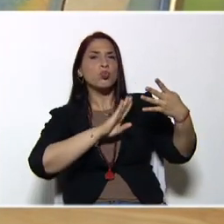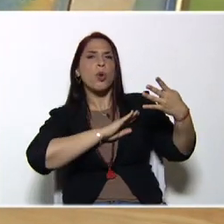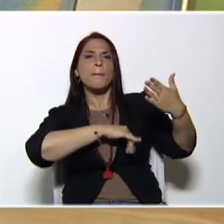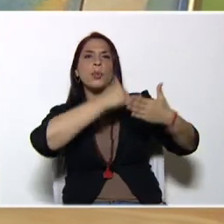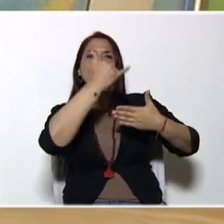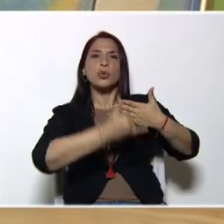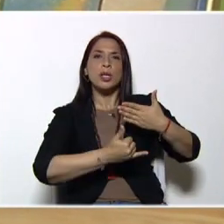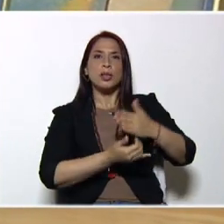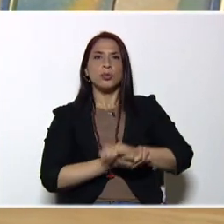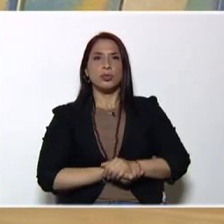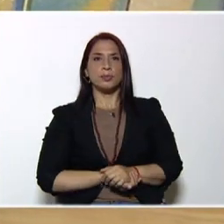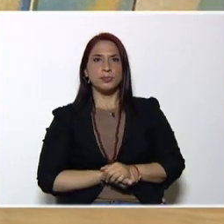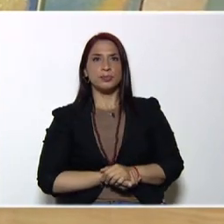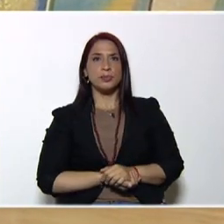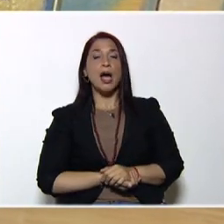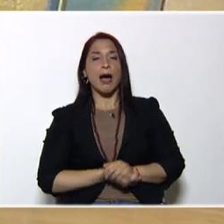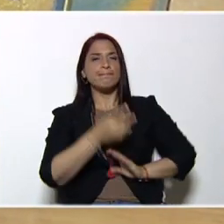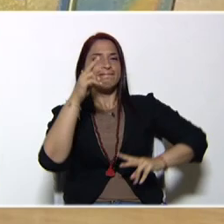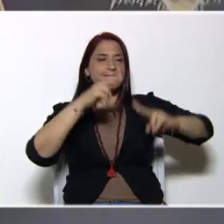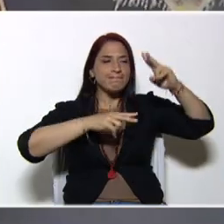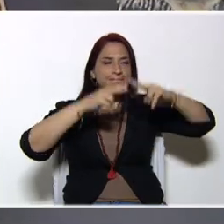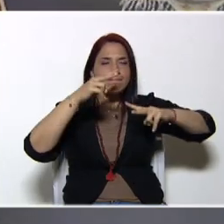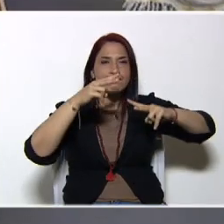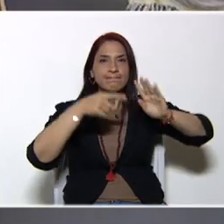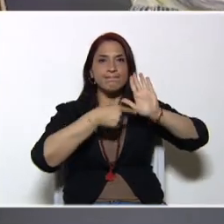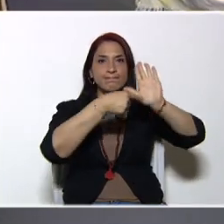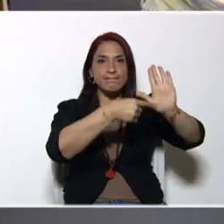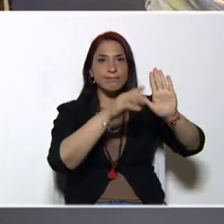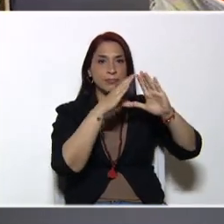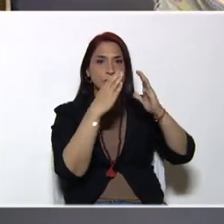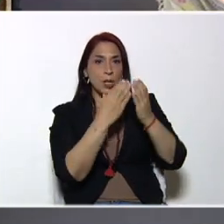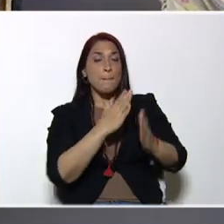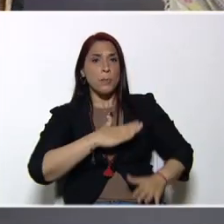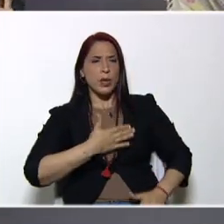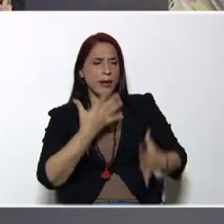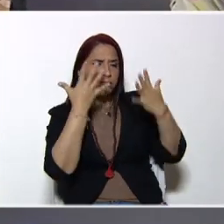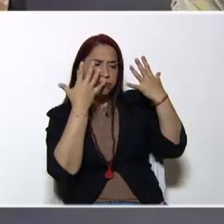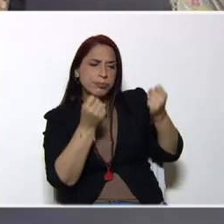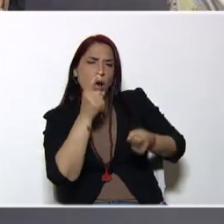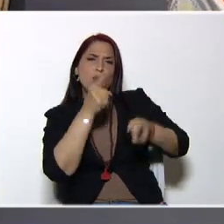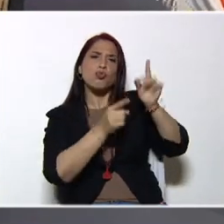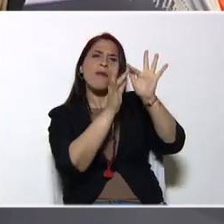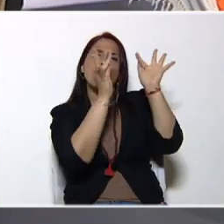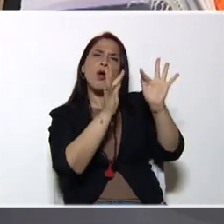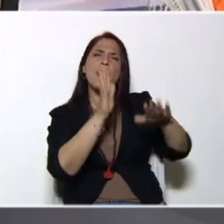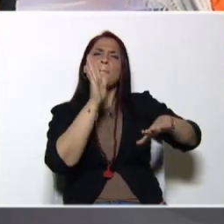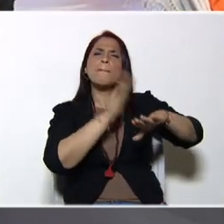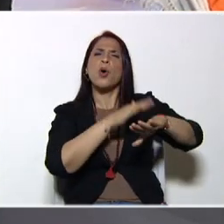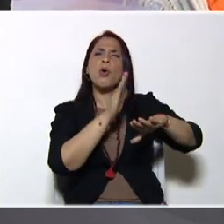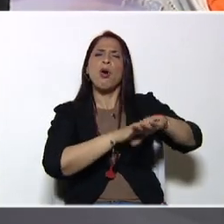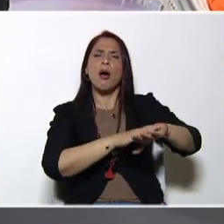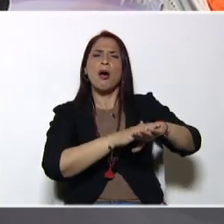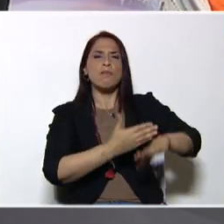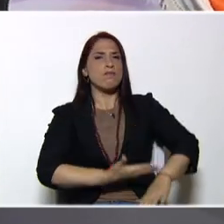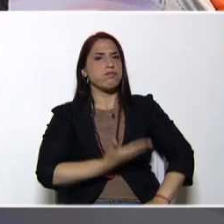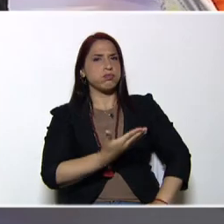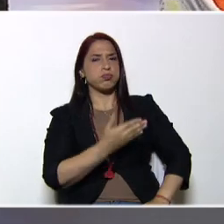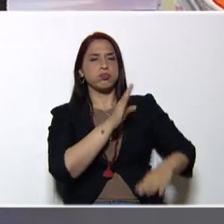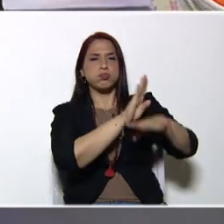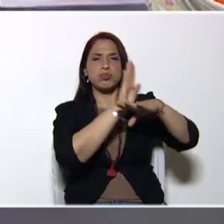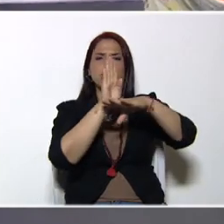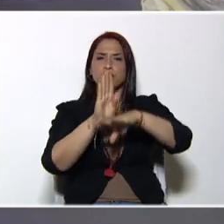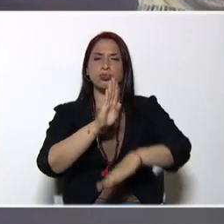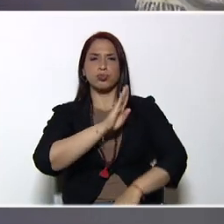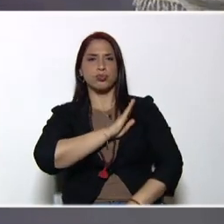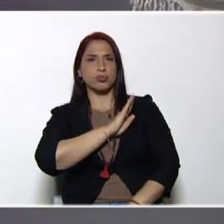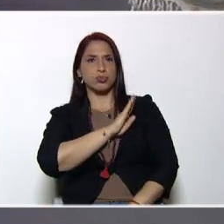era que a través de la exhibición aquí en la clase ustedes pudieran comprender de alguna manera por qué son importantes cuidar estos